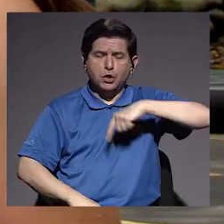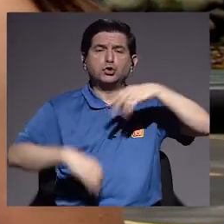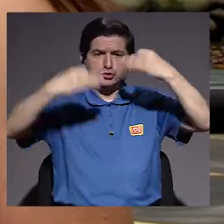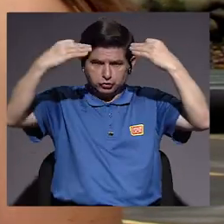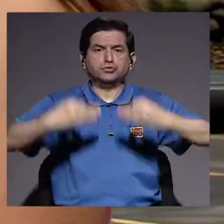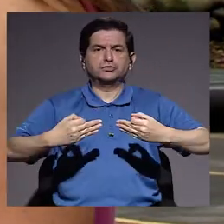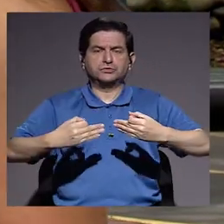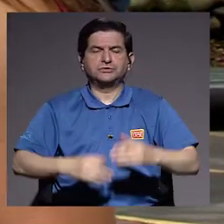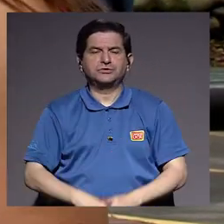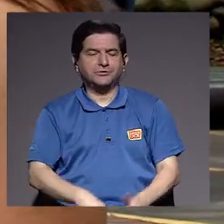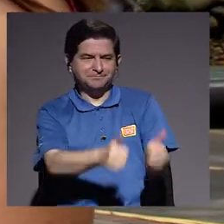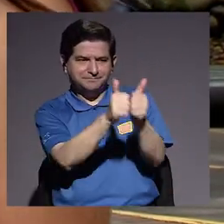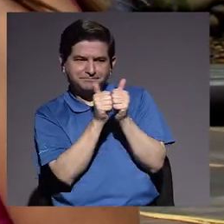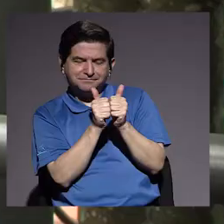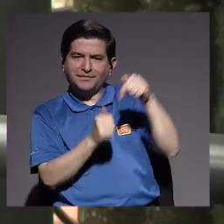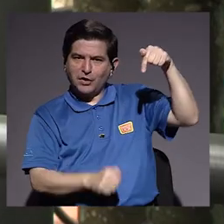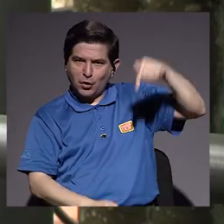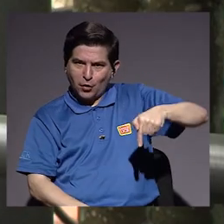con nosotros hoy